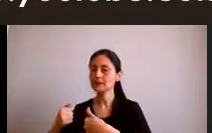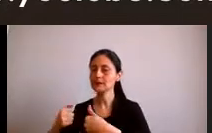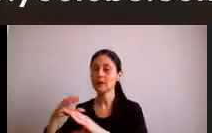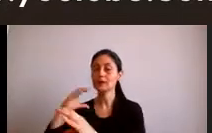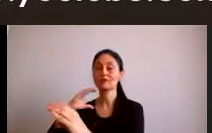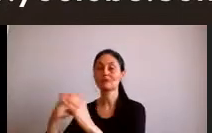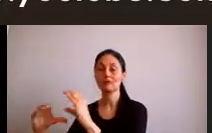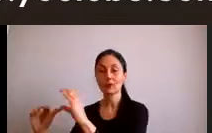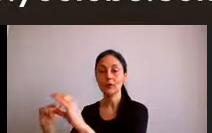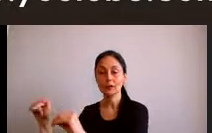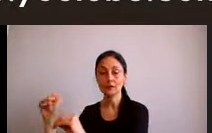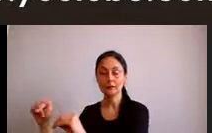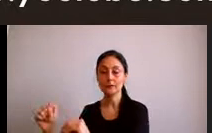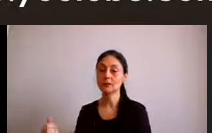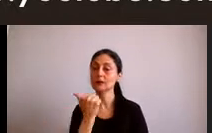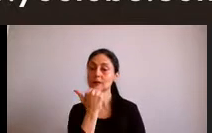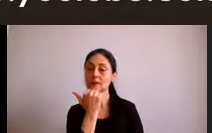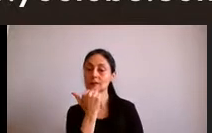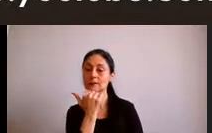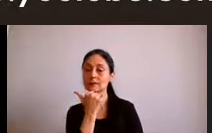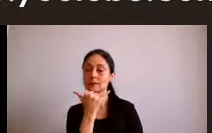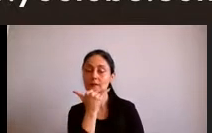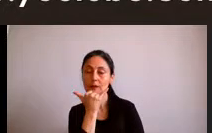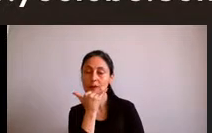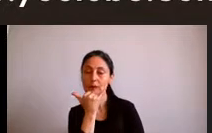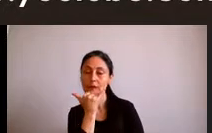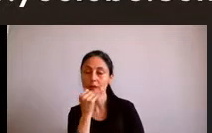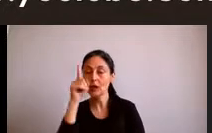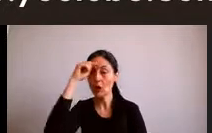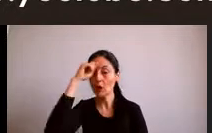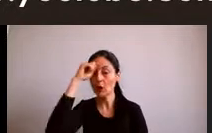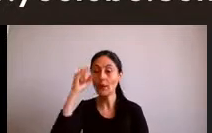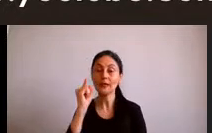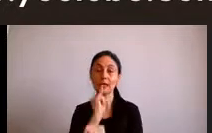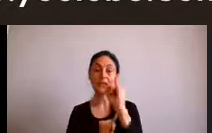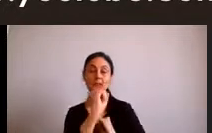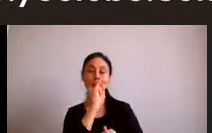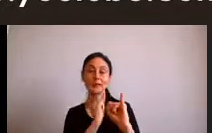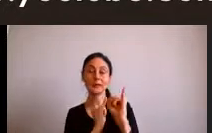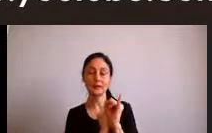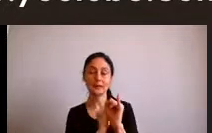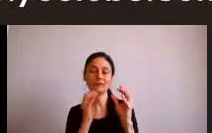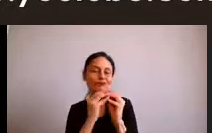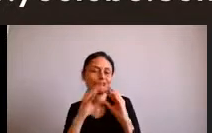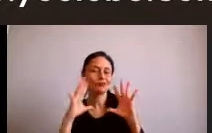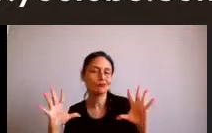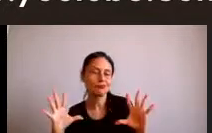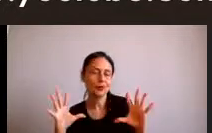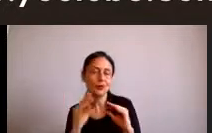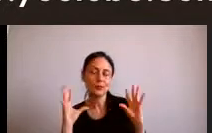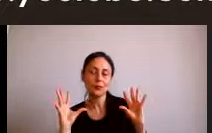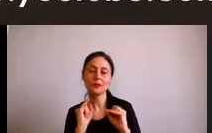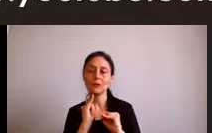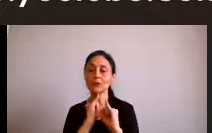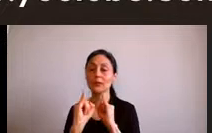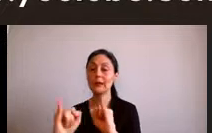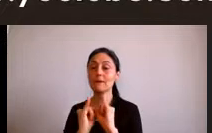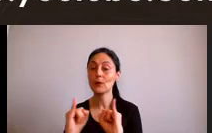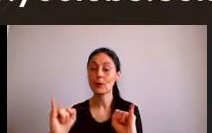a través de YouTube, que es el canal de Hospital Digital, donde hay mucha información para que los profesionales que trabajamos en rehabilitación